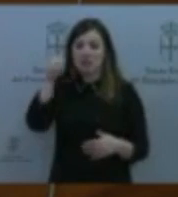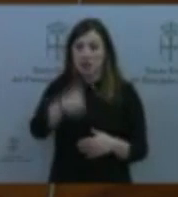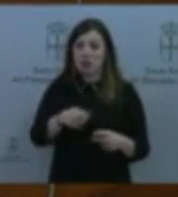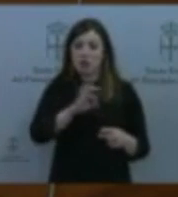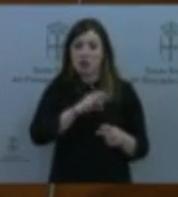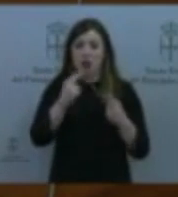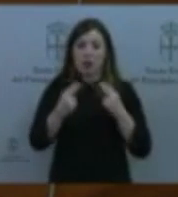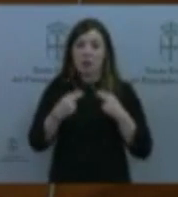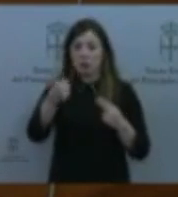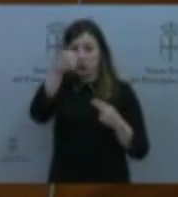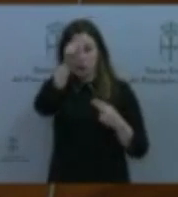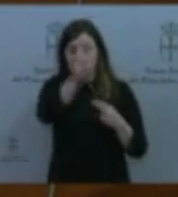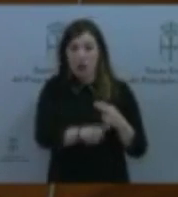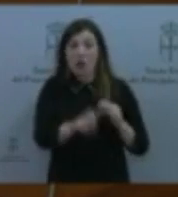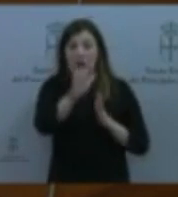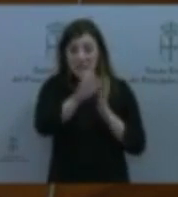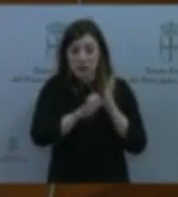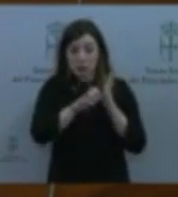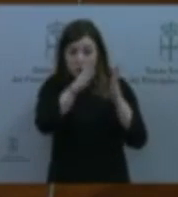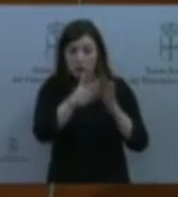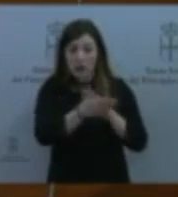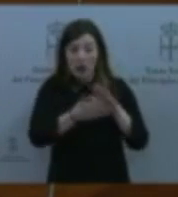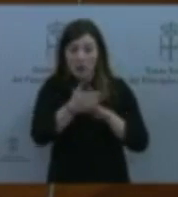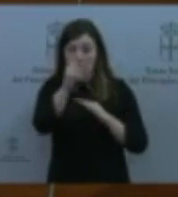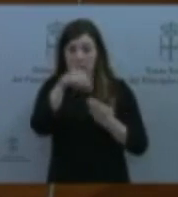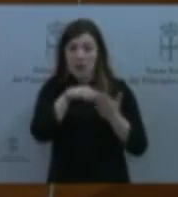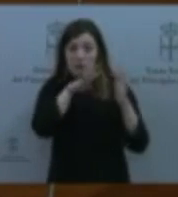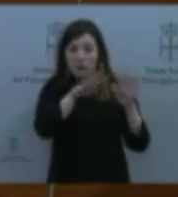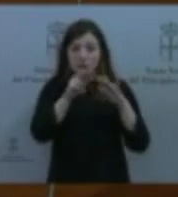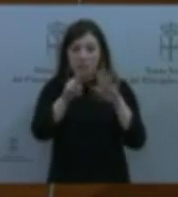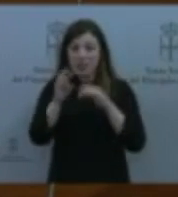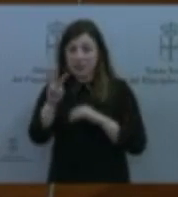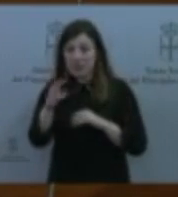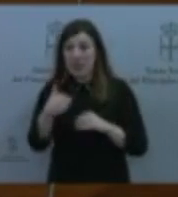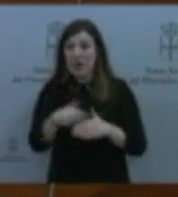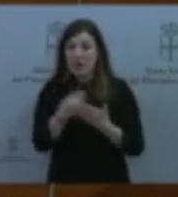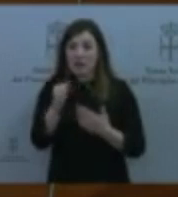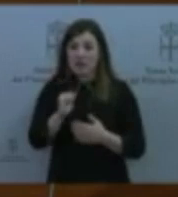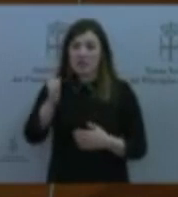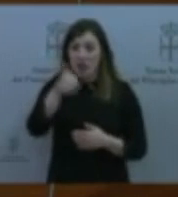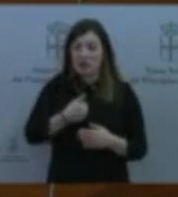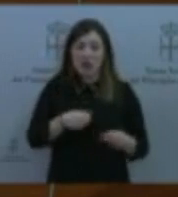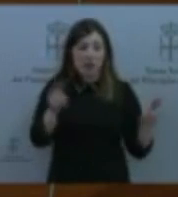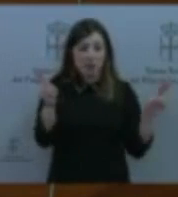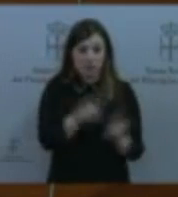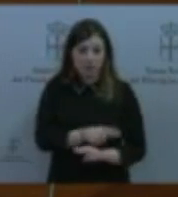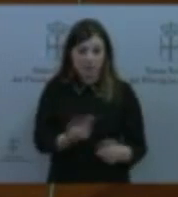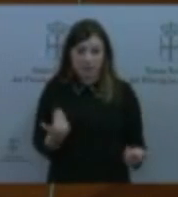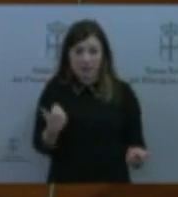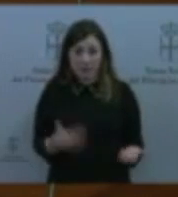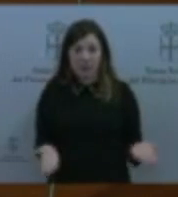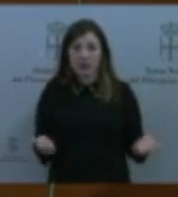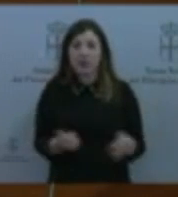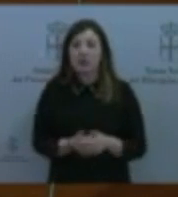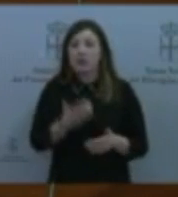usted habla de 1973, 16 años que está derogado. Si hubiera tirado un poquito más de las preguntas